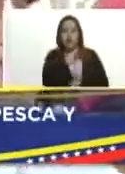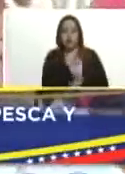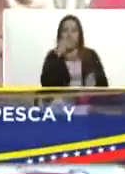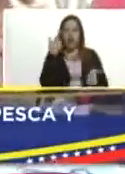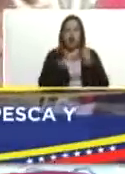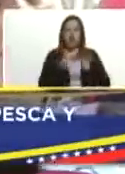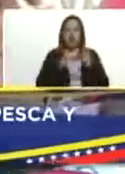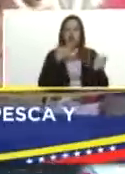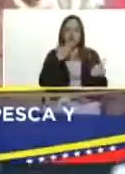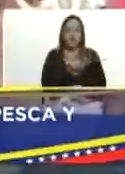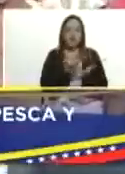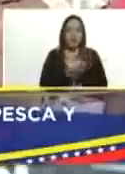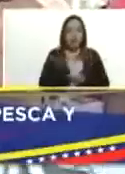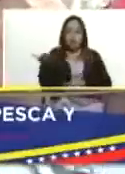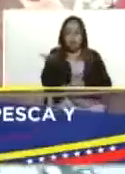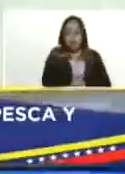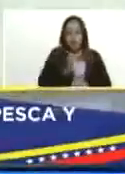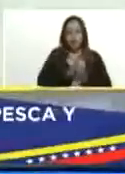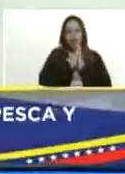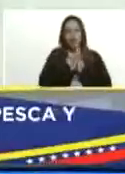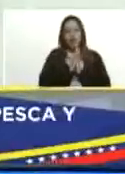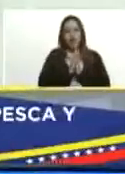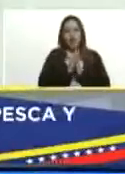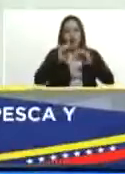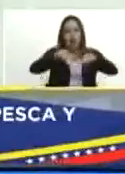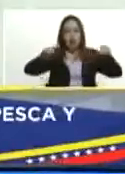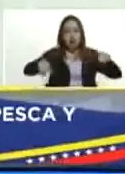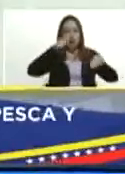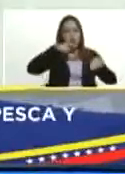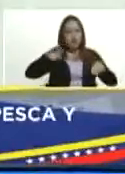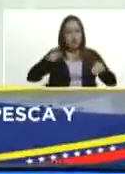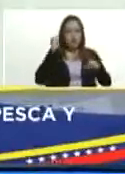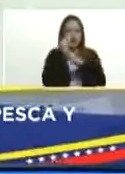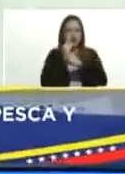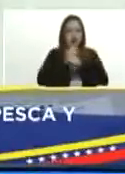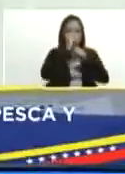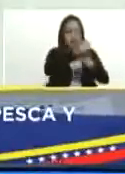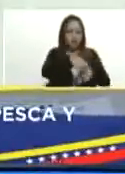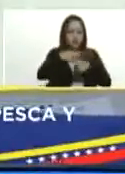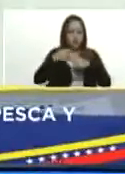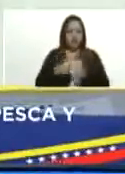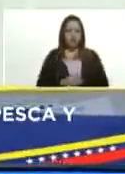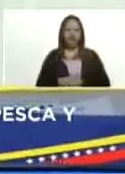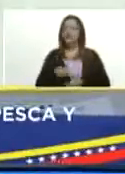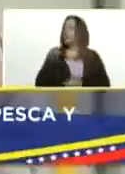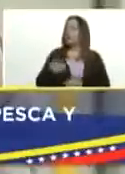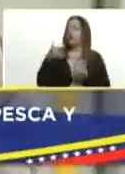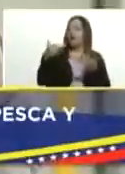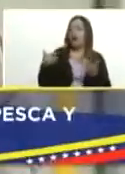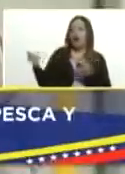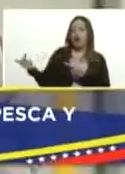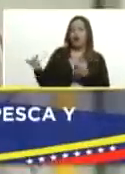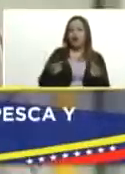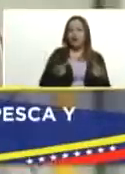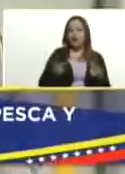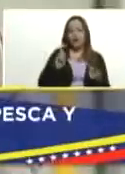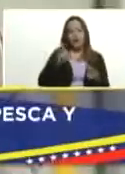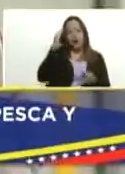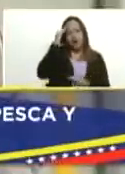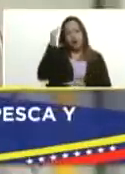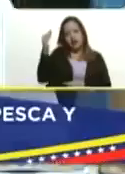traemos, presidente, para que usted anuncie al pueblo pescador. Bueno, vamos a la palabra y a recibir también, no lo había